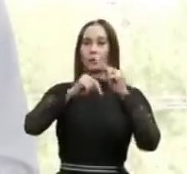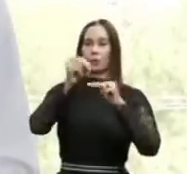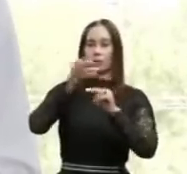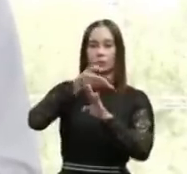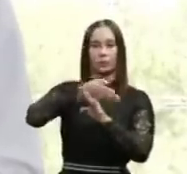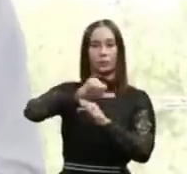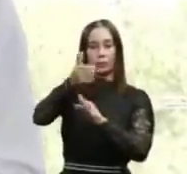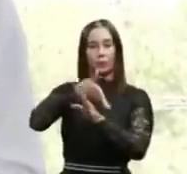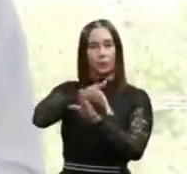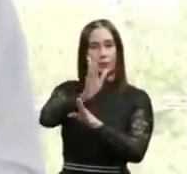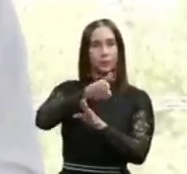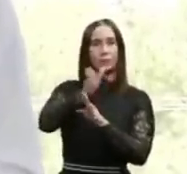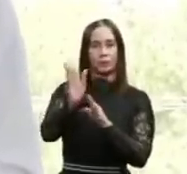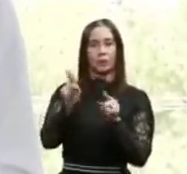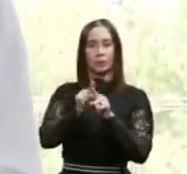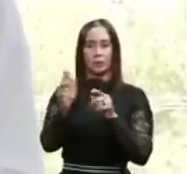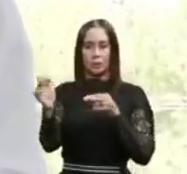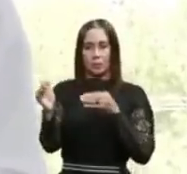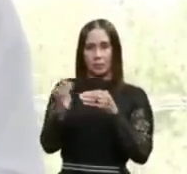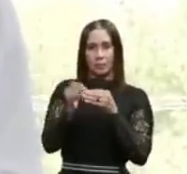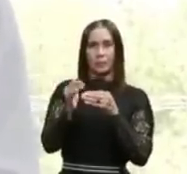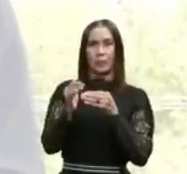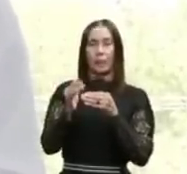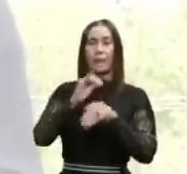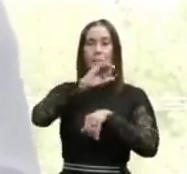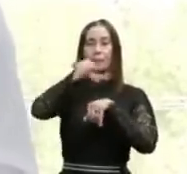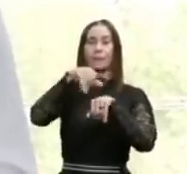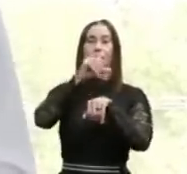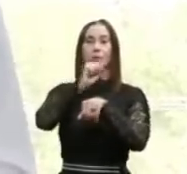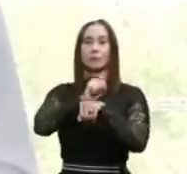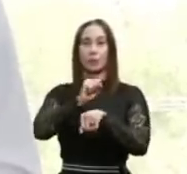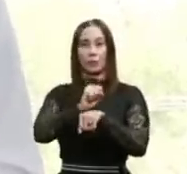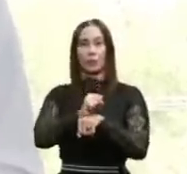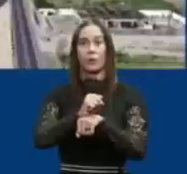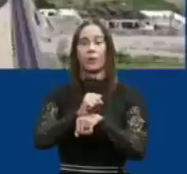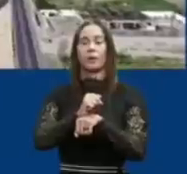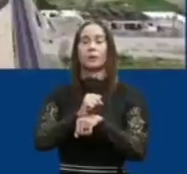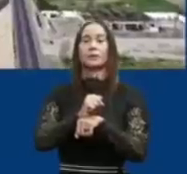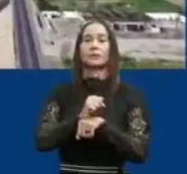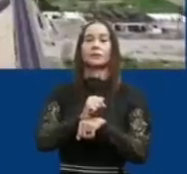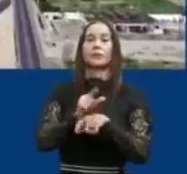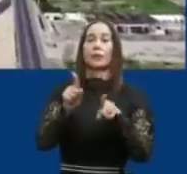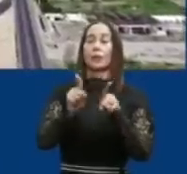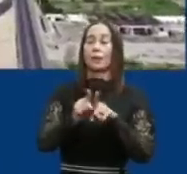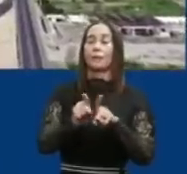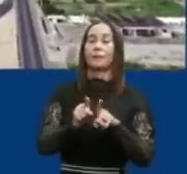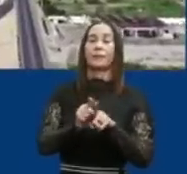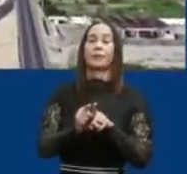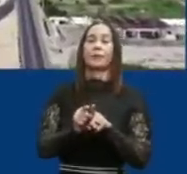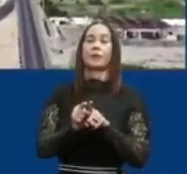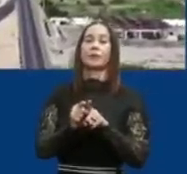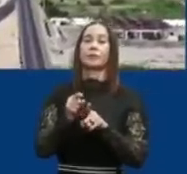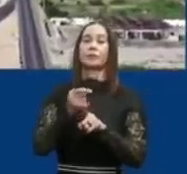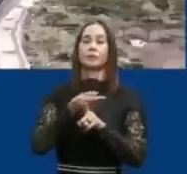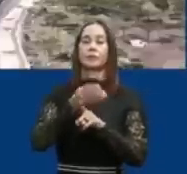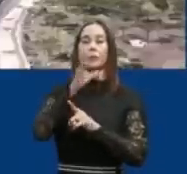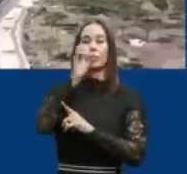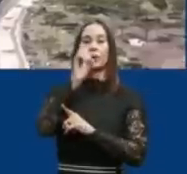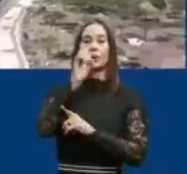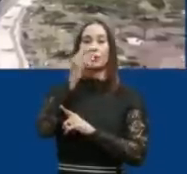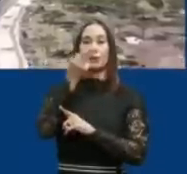vías secundarias, como fue San Juan, Las Matas de Farfán, como lo es también la carretera hasta Hondo